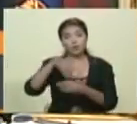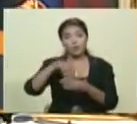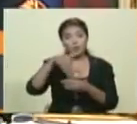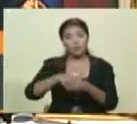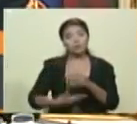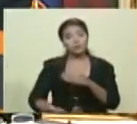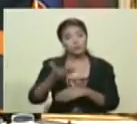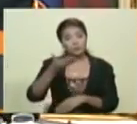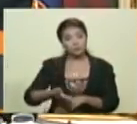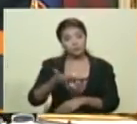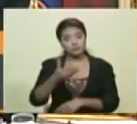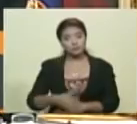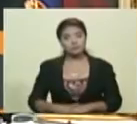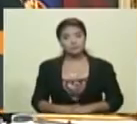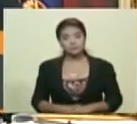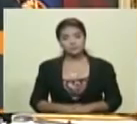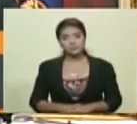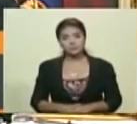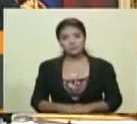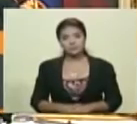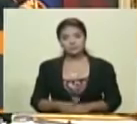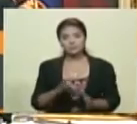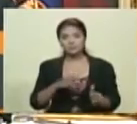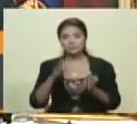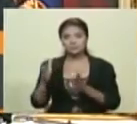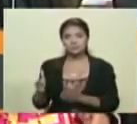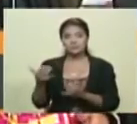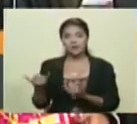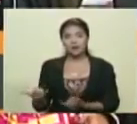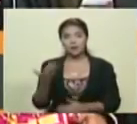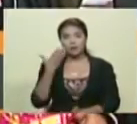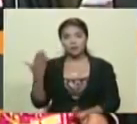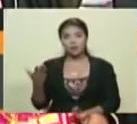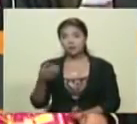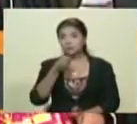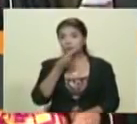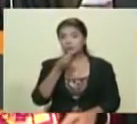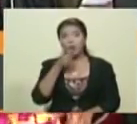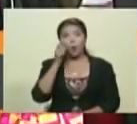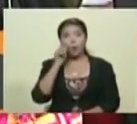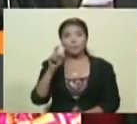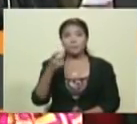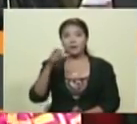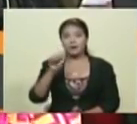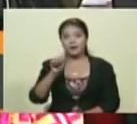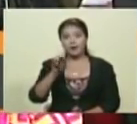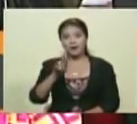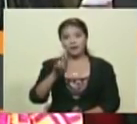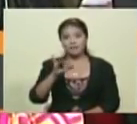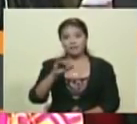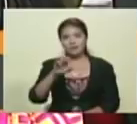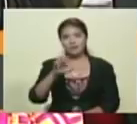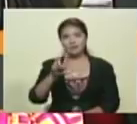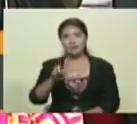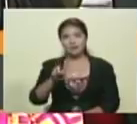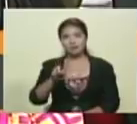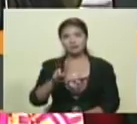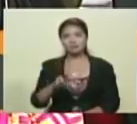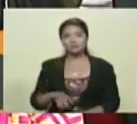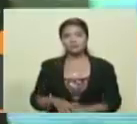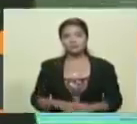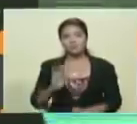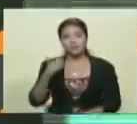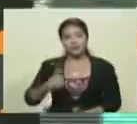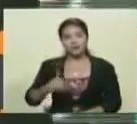importante. Sigue a continuación el colega Gabriel Santiago Cúneo, de Crónica TV de